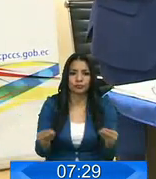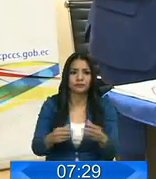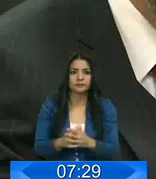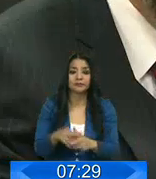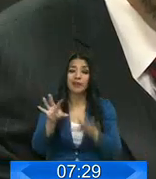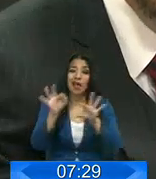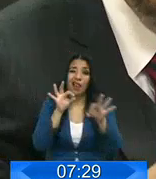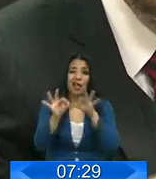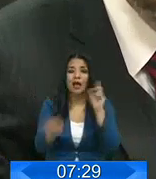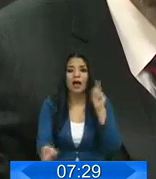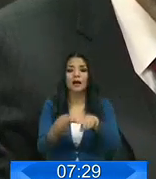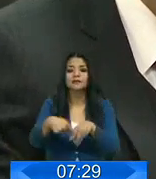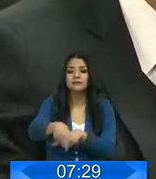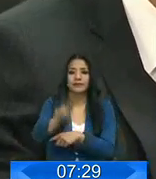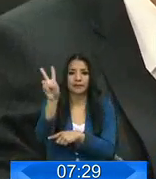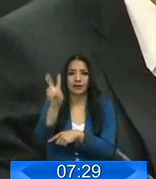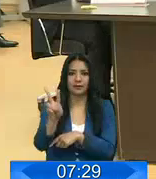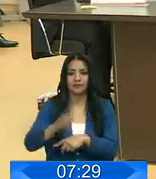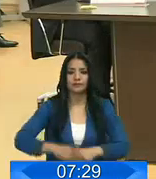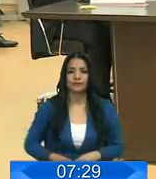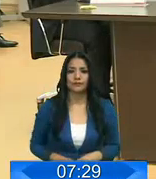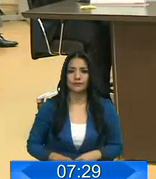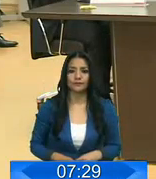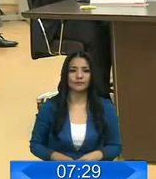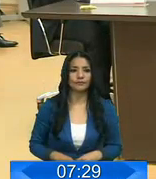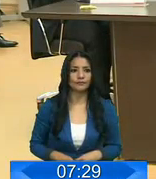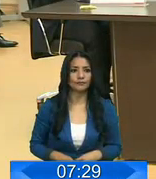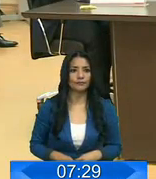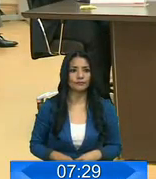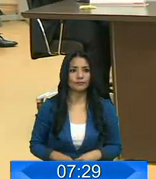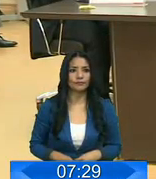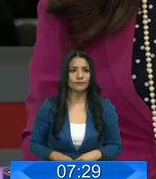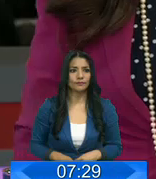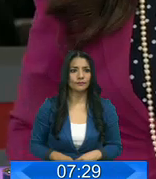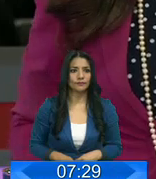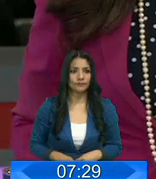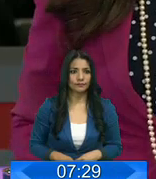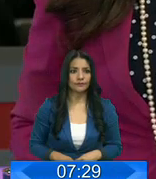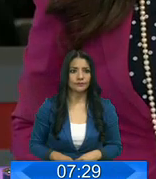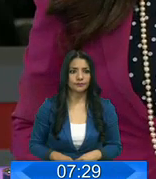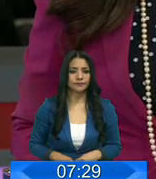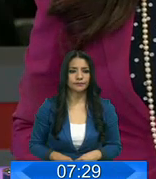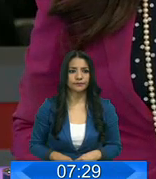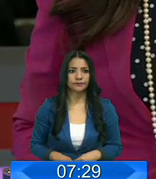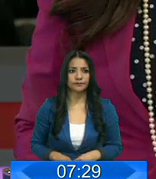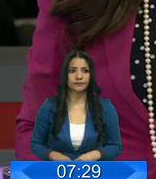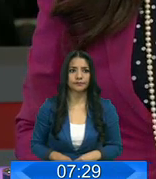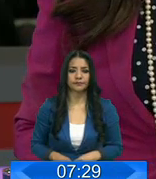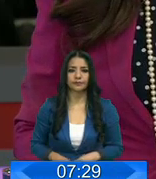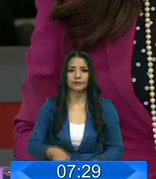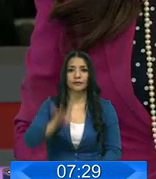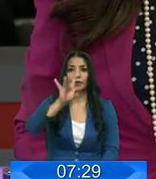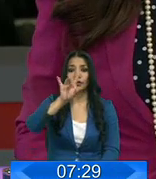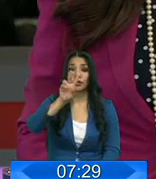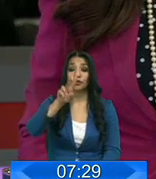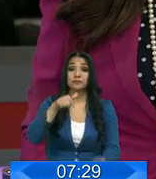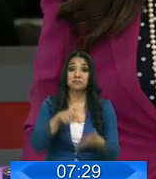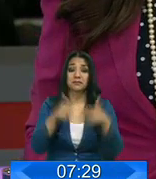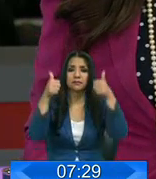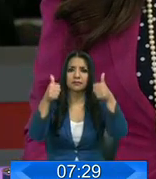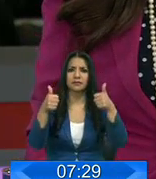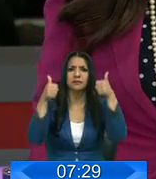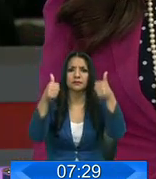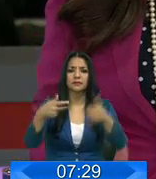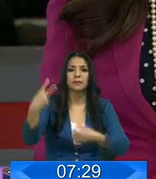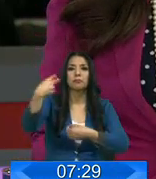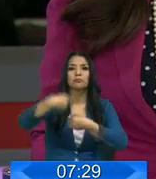hasta el viernes, informó Héctor Romero. Y más de 82,000 candidatos